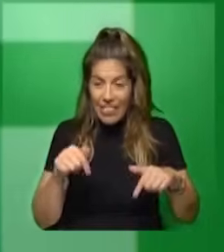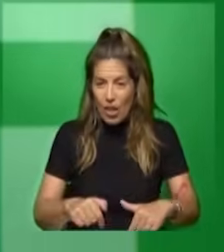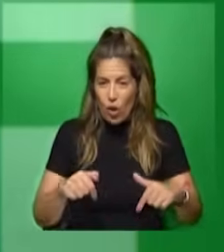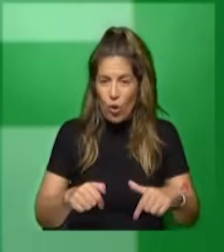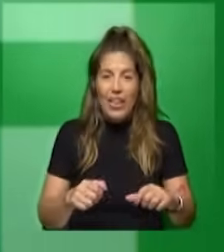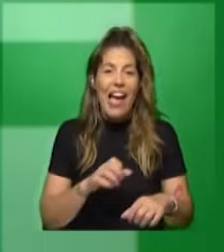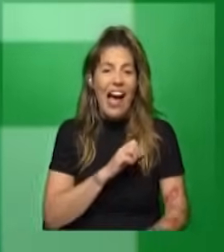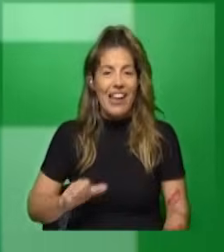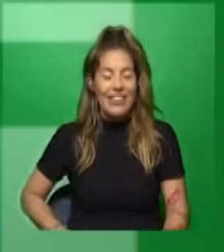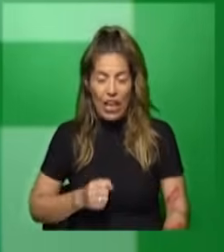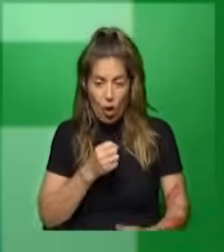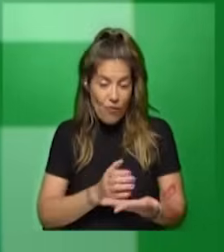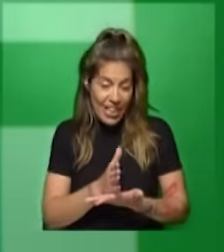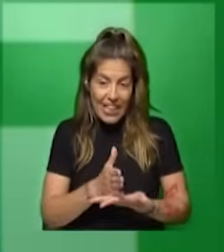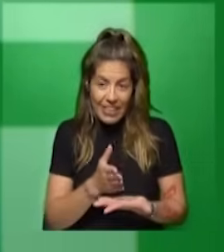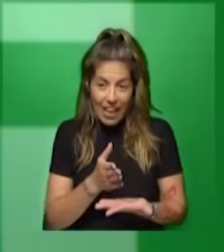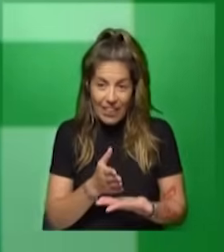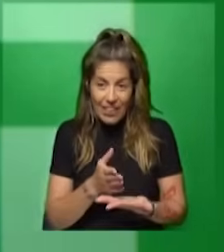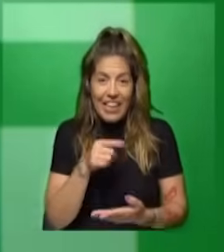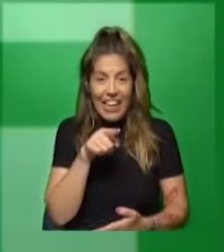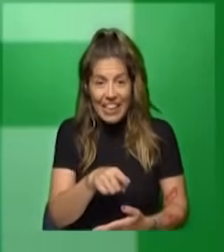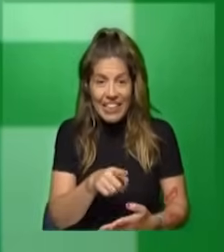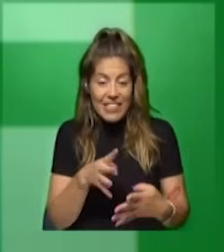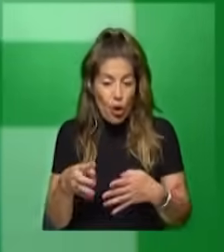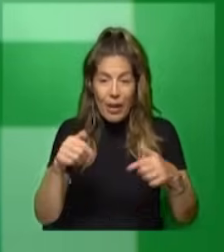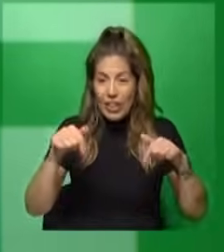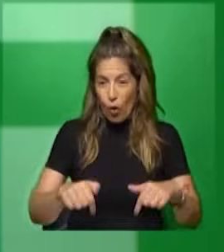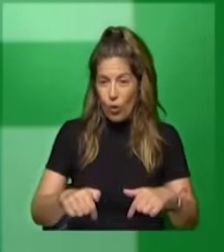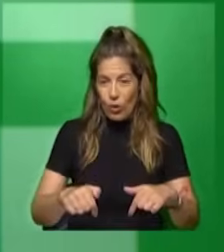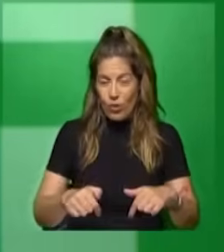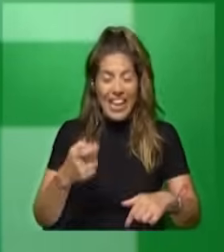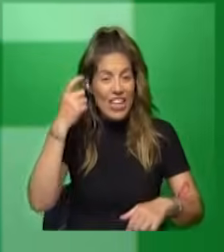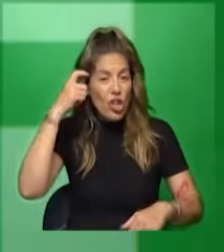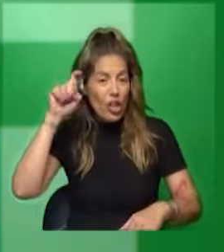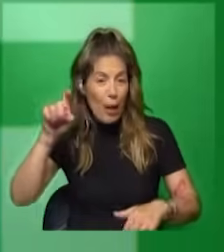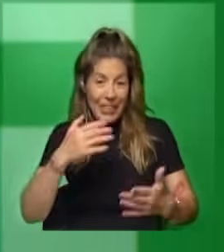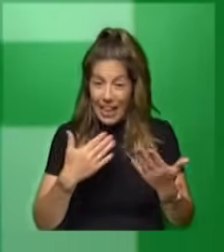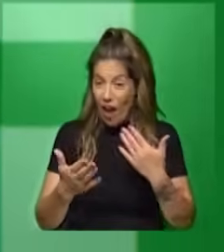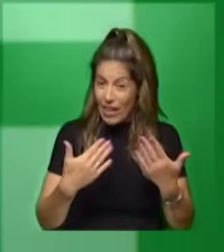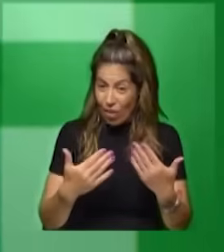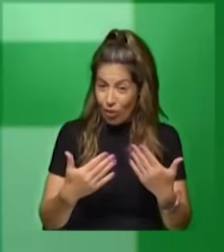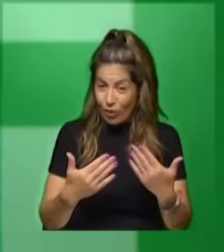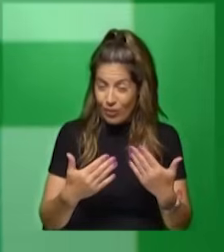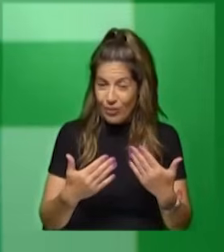el Estado de bienestar. En ese combate estamos hoy, ideológicamente hablando.